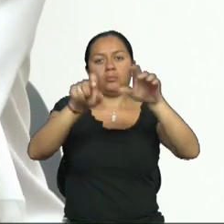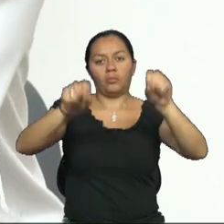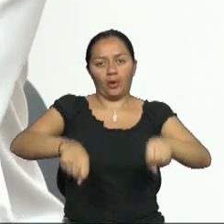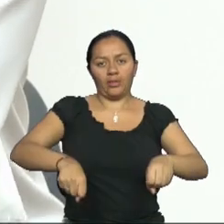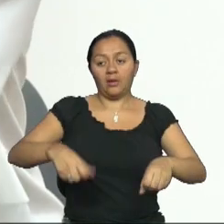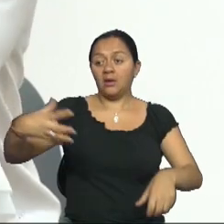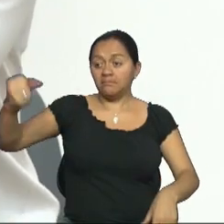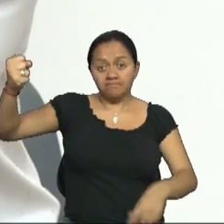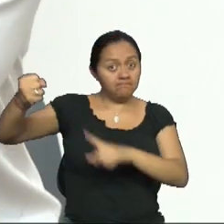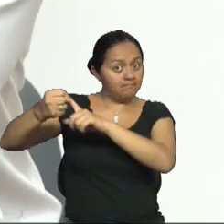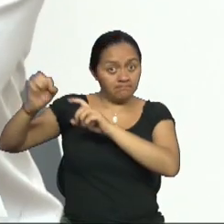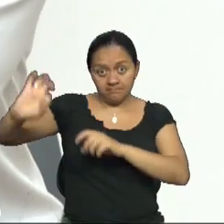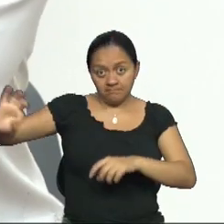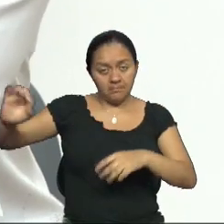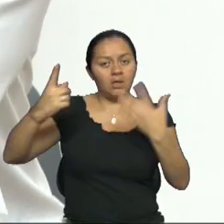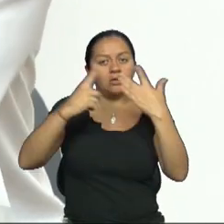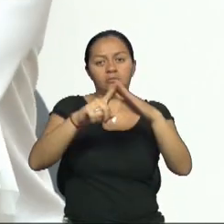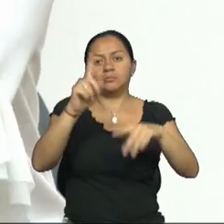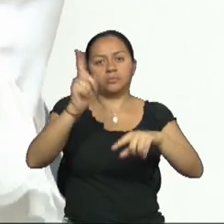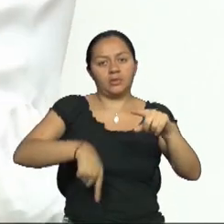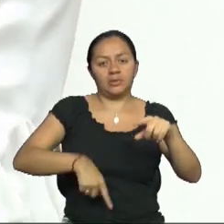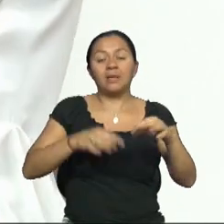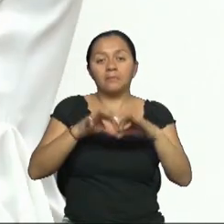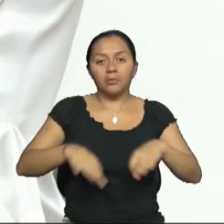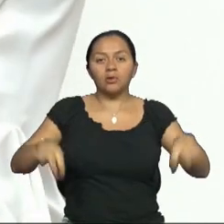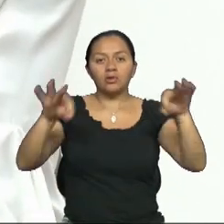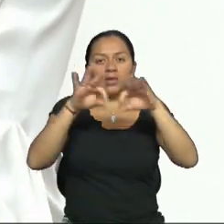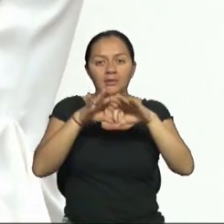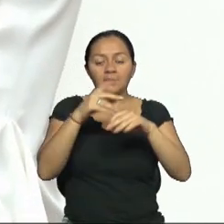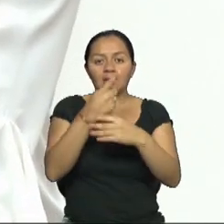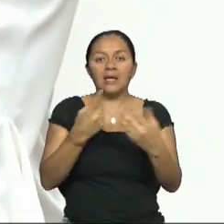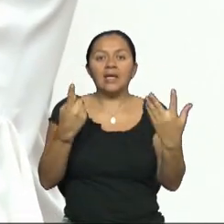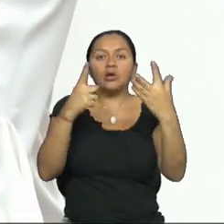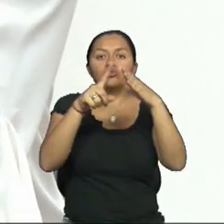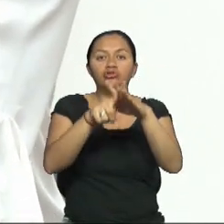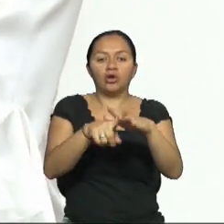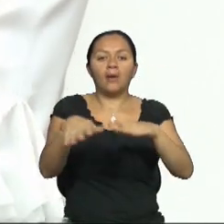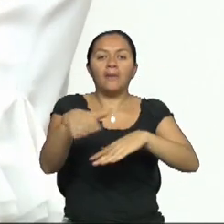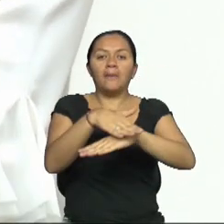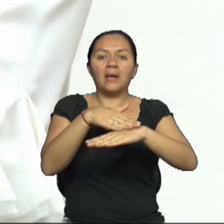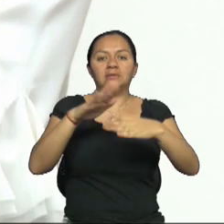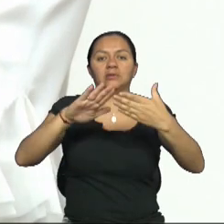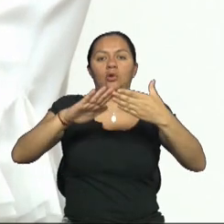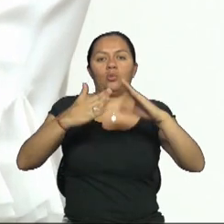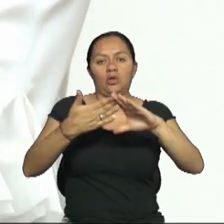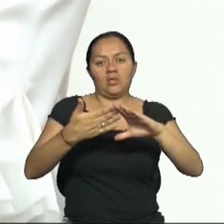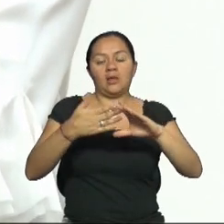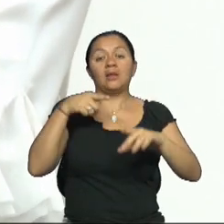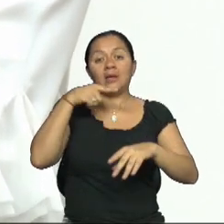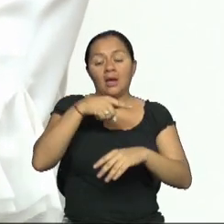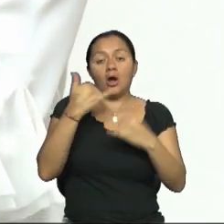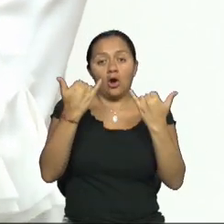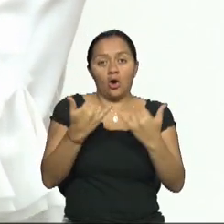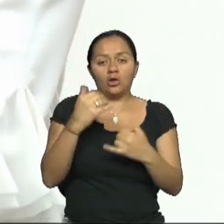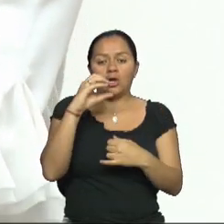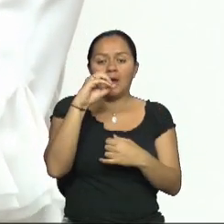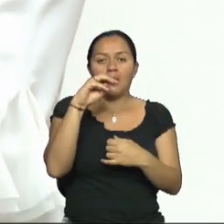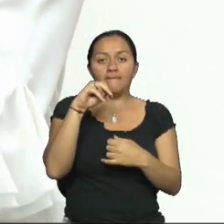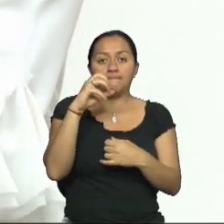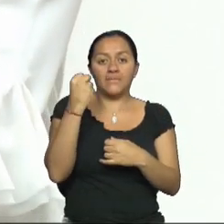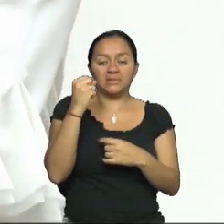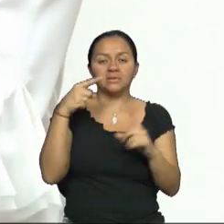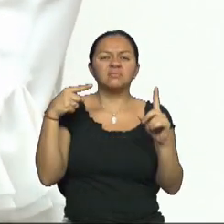de inclusión basada en la comunidad. Por supuesto, la Organización Mundial de la Salud está haciendo ahora, y en